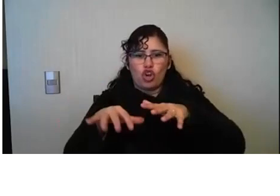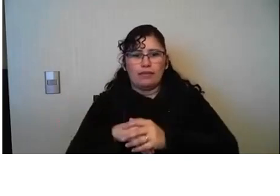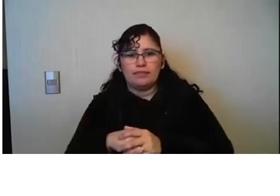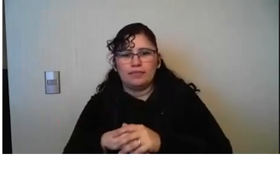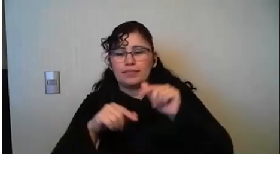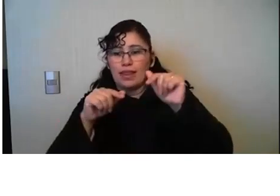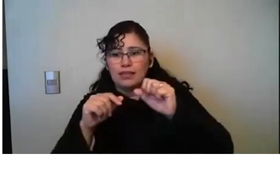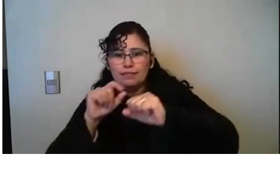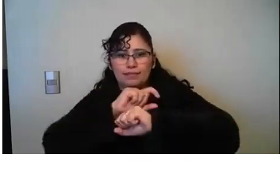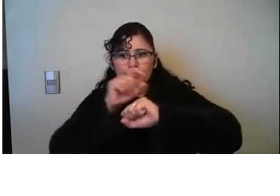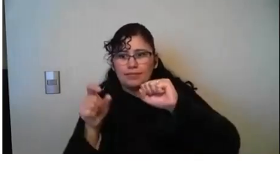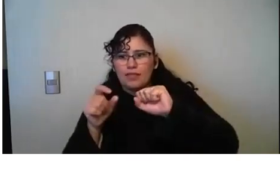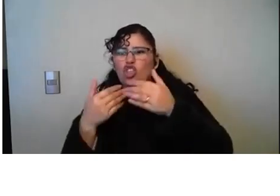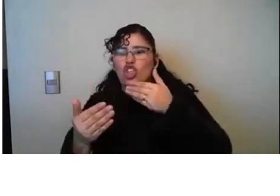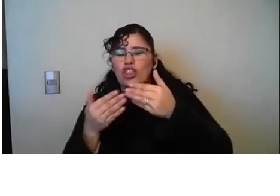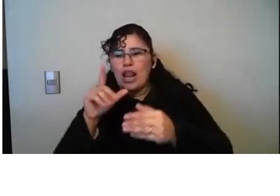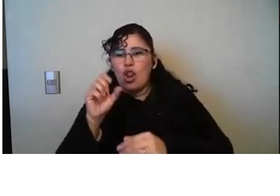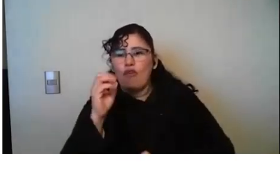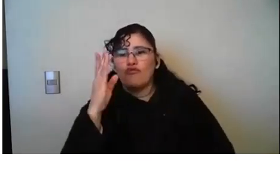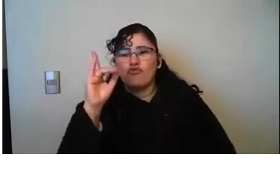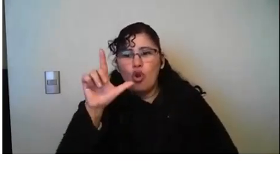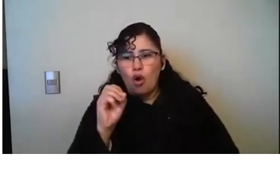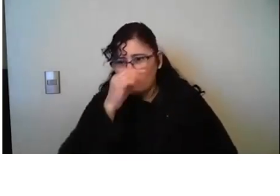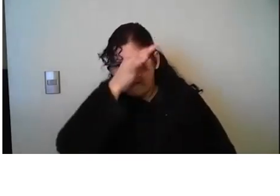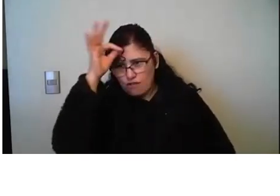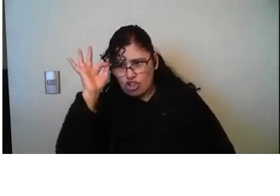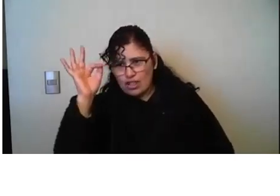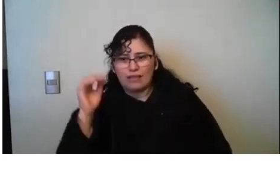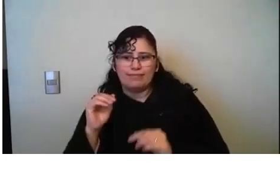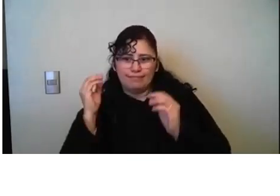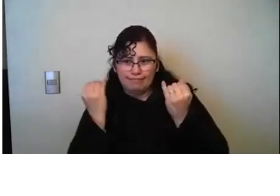va a ubicar en el lóbulo frontal.